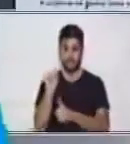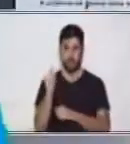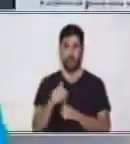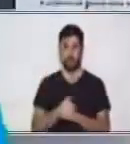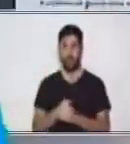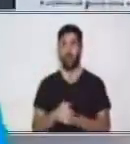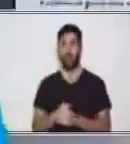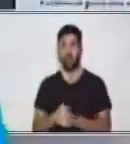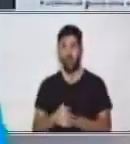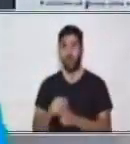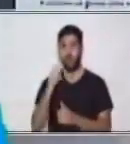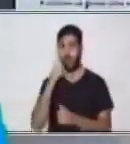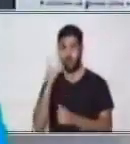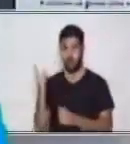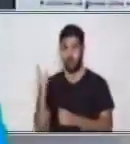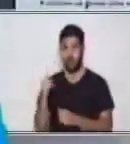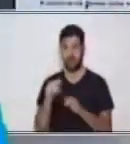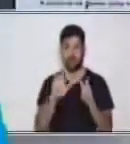están las 7 de la mañana.